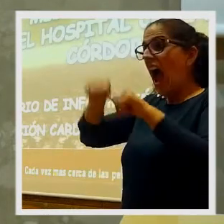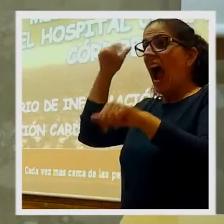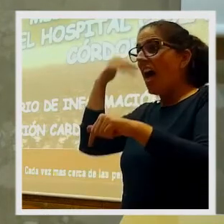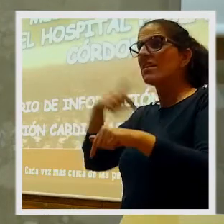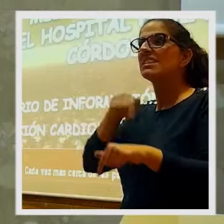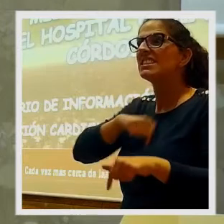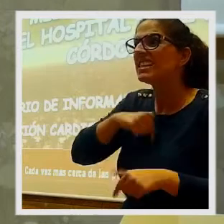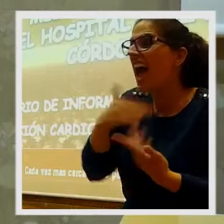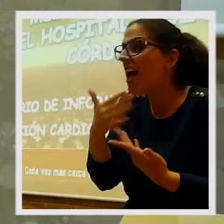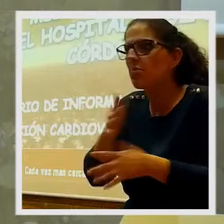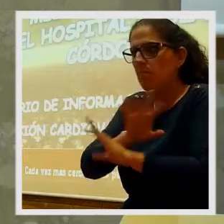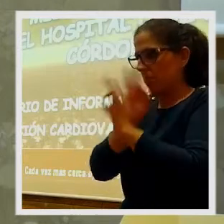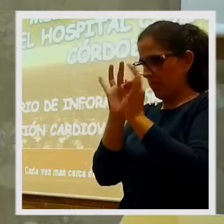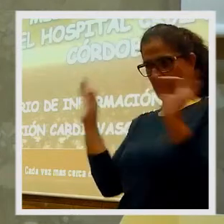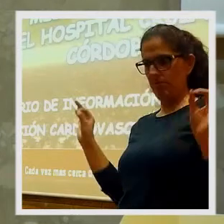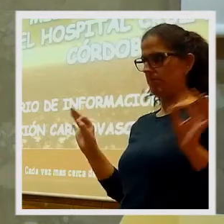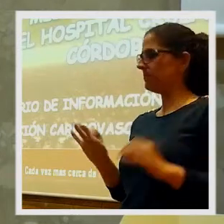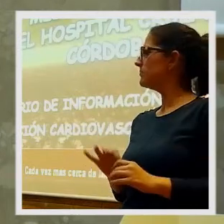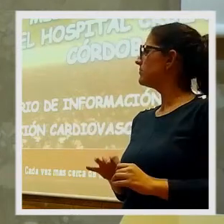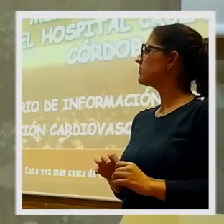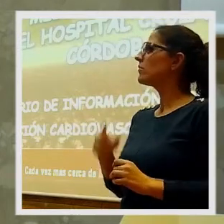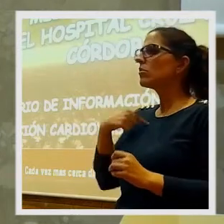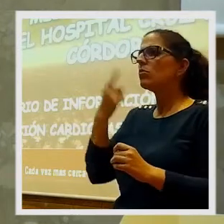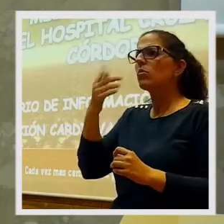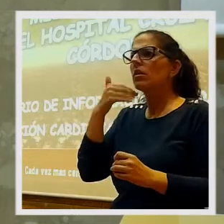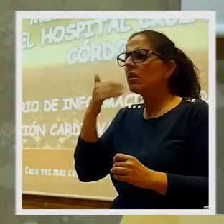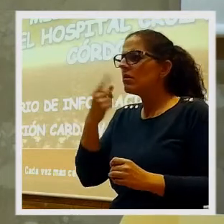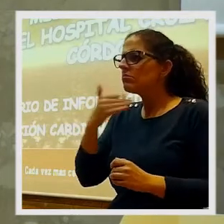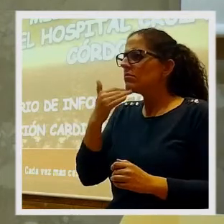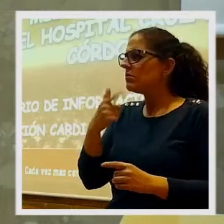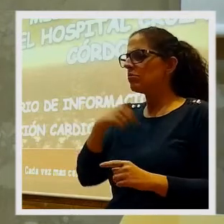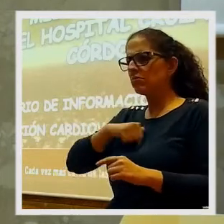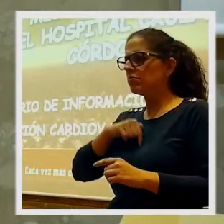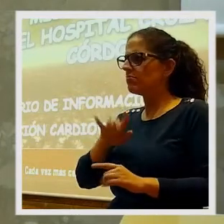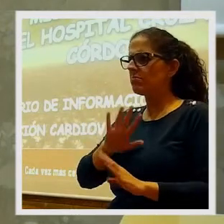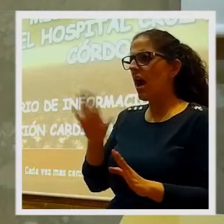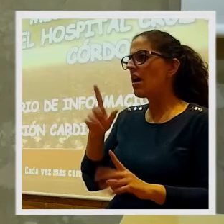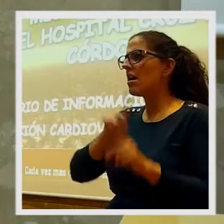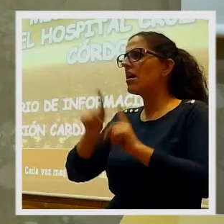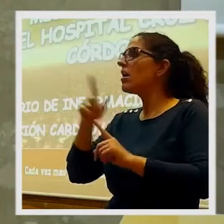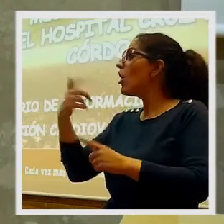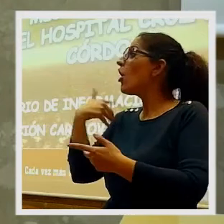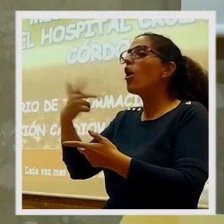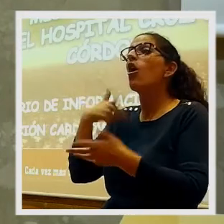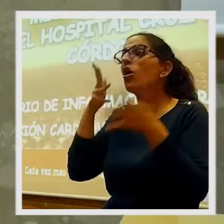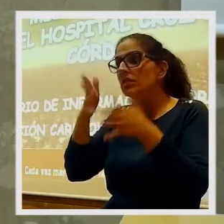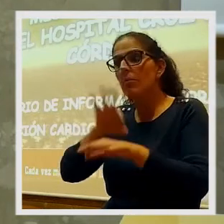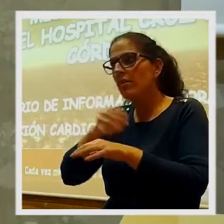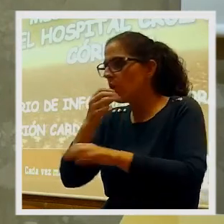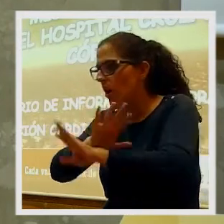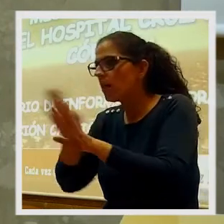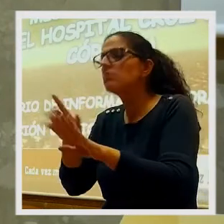momento, ninguno. Pasé unos días realmente malos, pero a pesar de las recomendaciones del médico y con más miedo de la